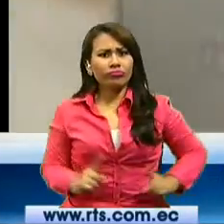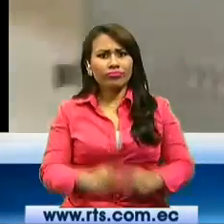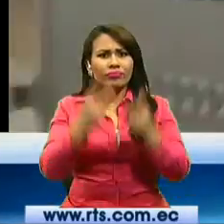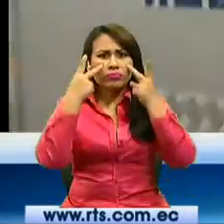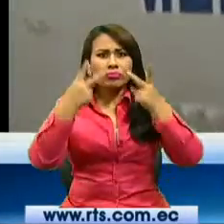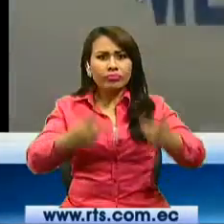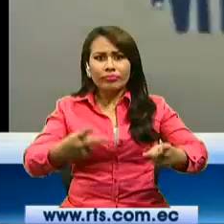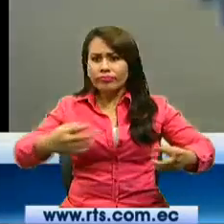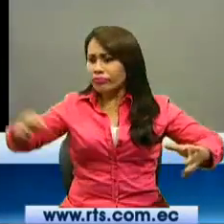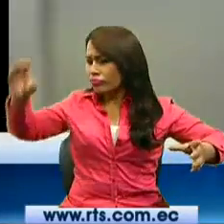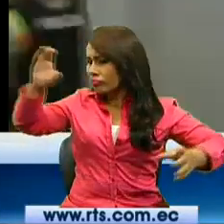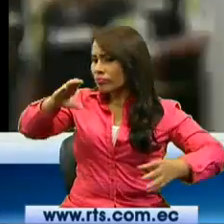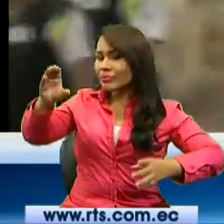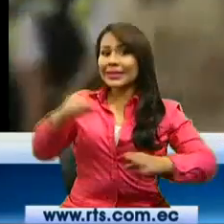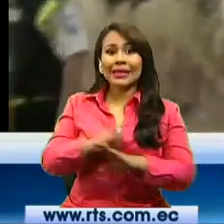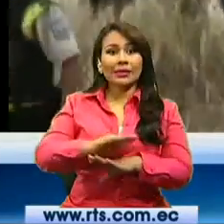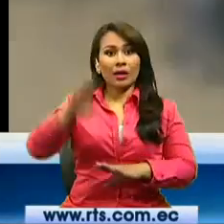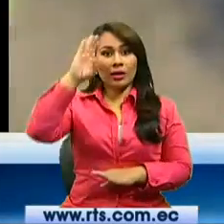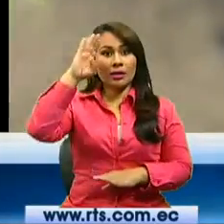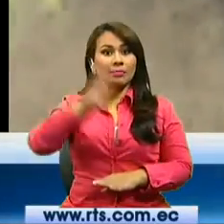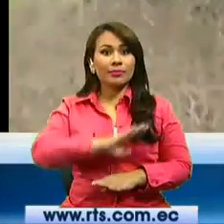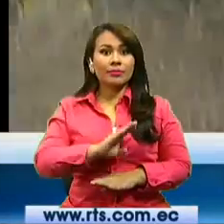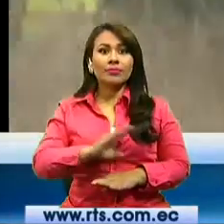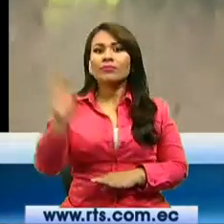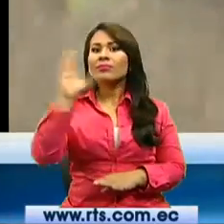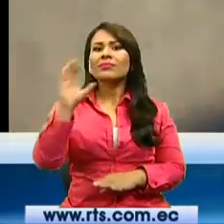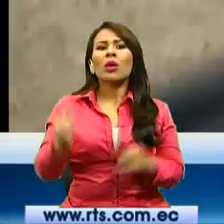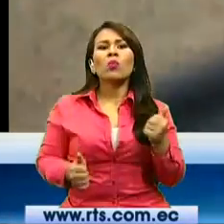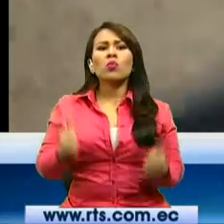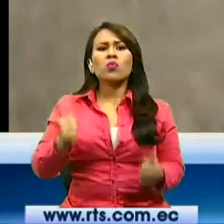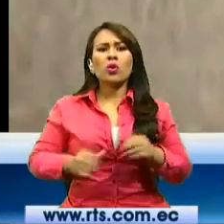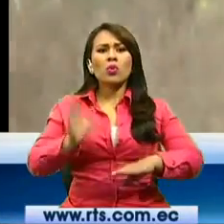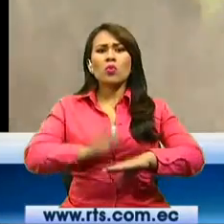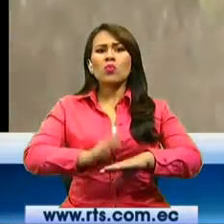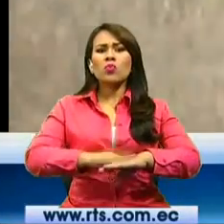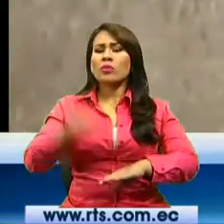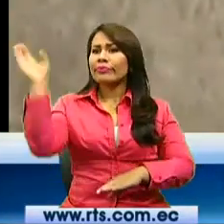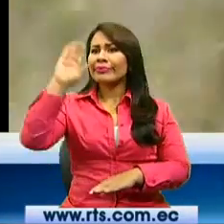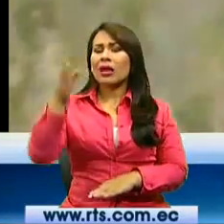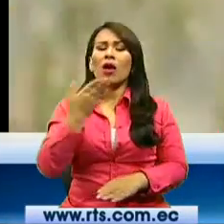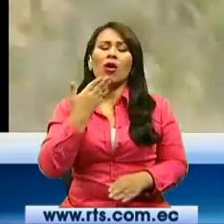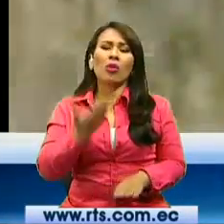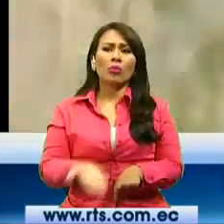del cadáver. La DINASED busca a los responsables de este hecho de sangre. Informó Roselena Vasconcelos.